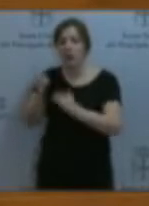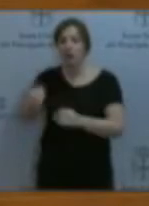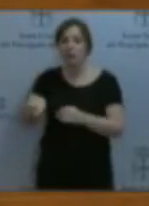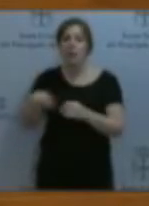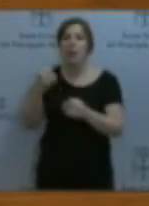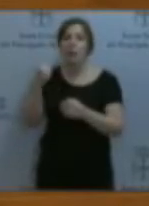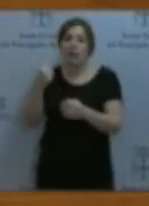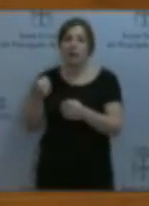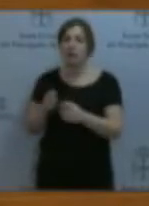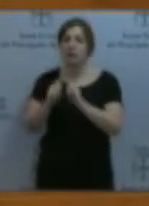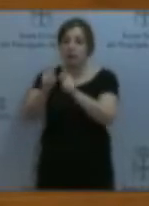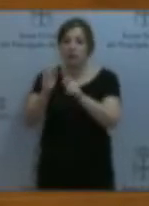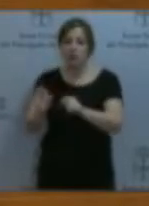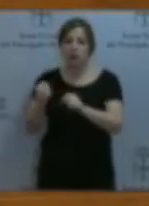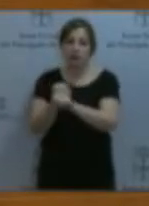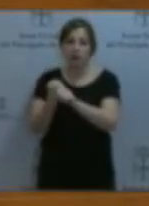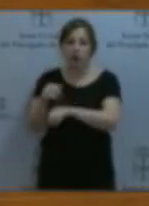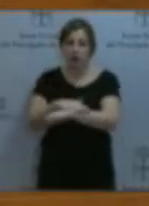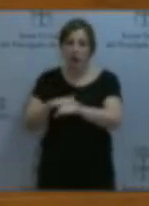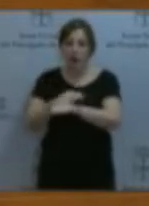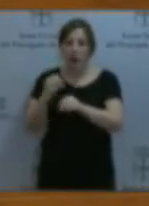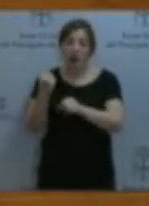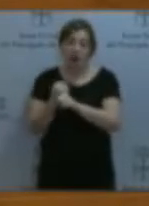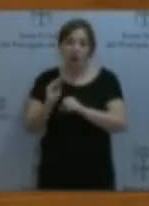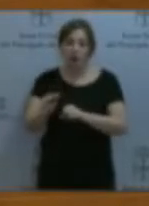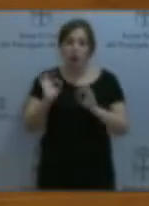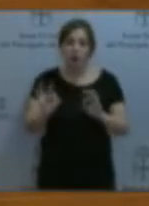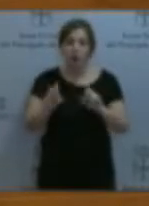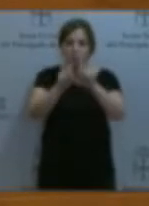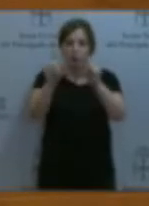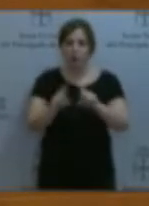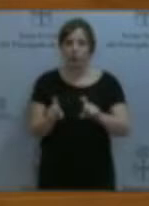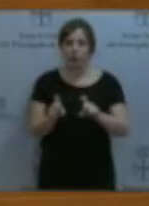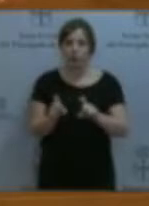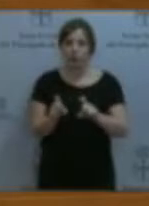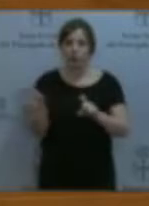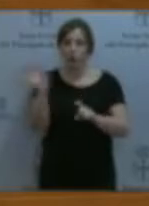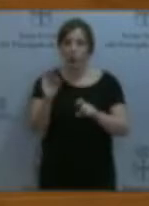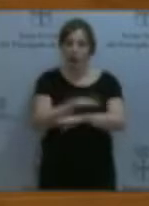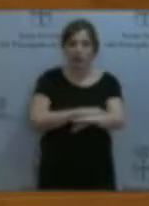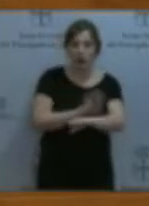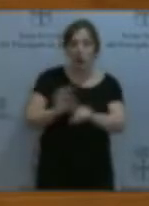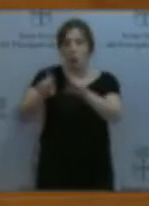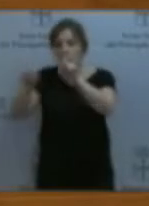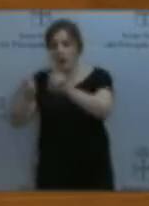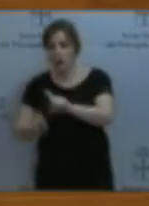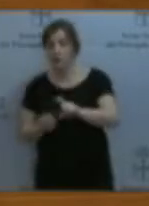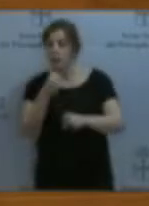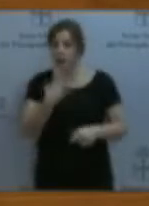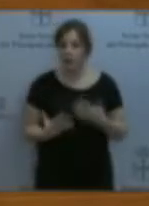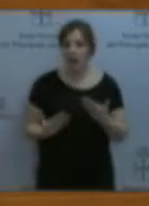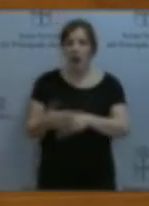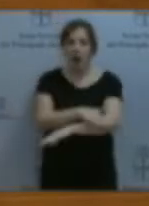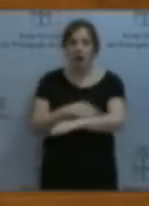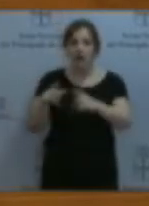realicen la parte esencial de su actividad. Poderes adjudicadores, organismos, o lo que es lo mismo, administración, organismos. Pues bien, el